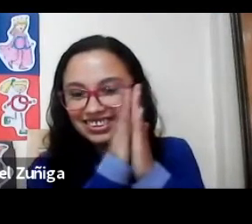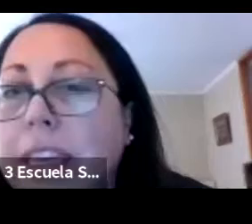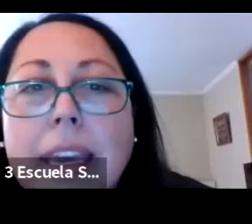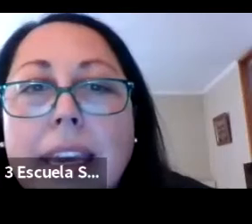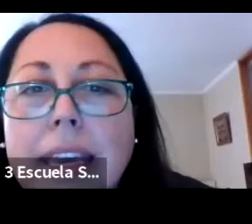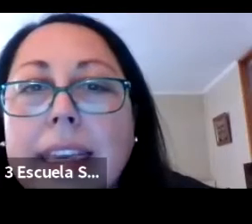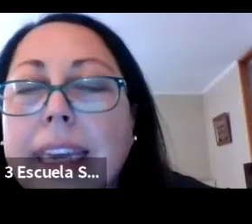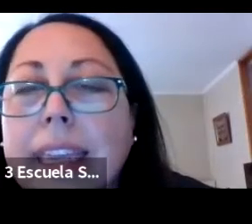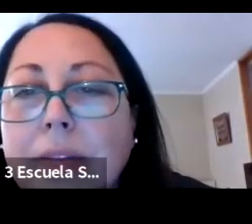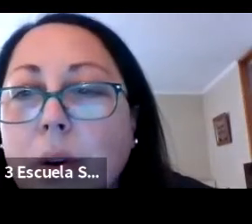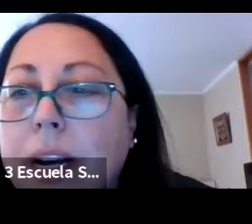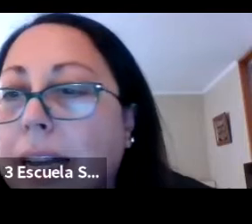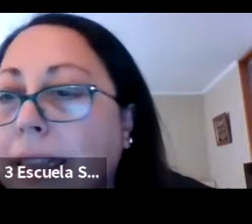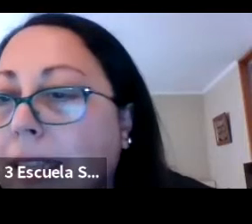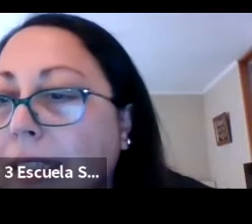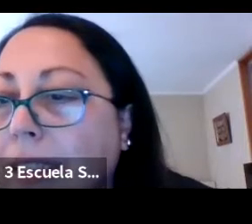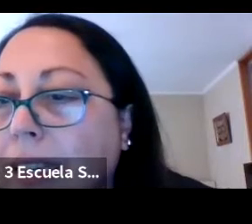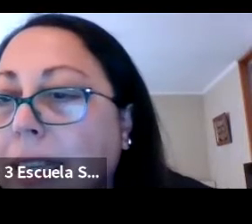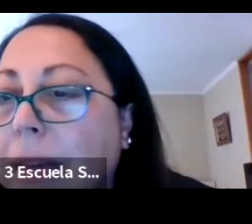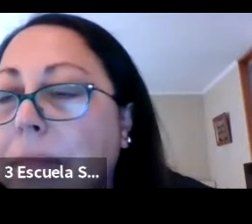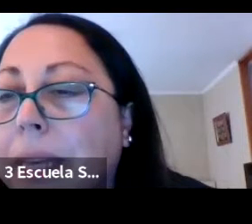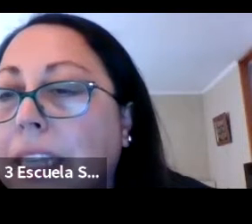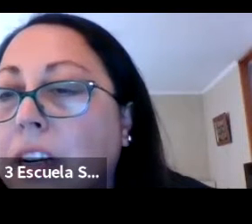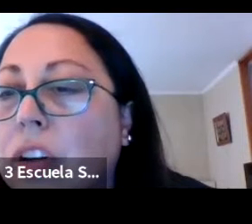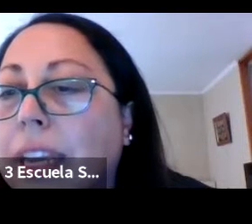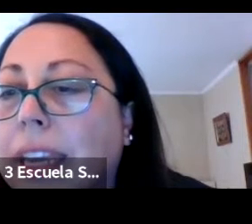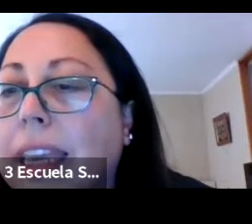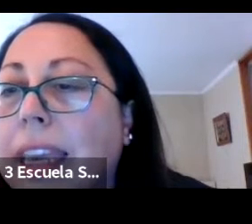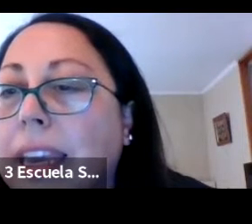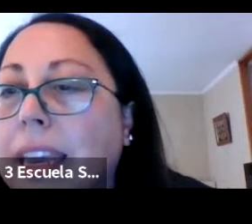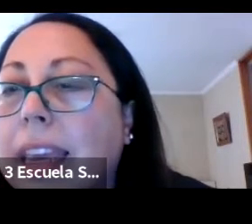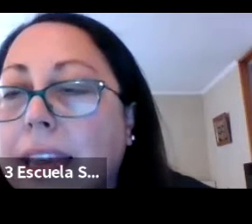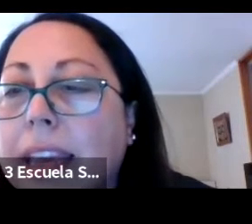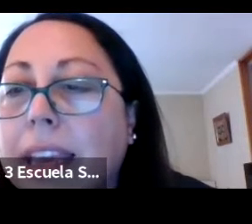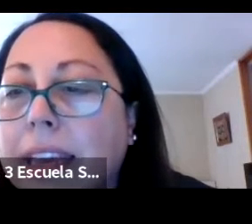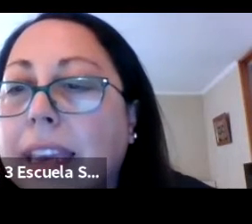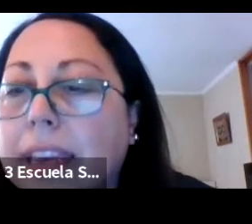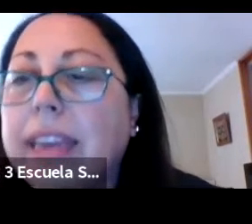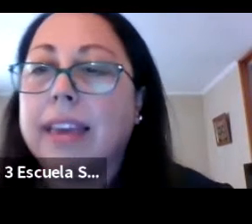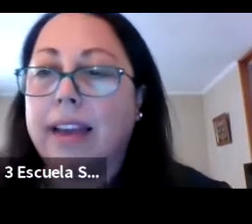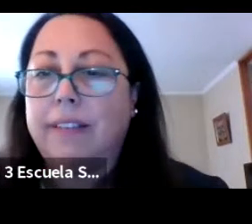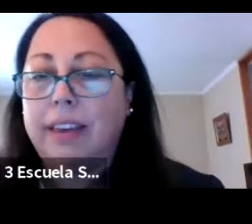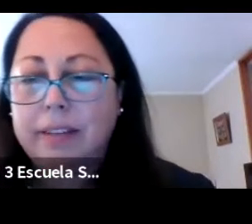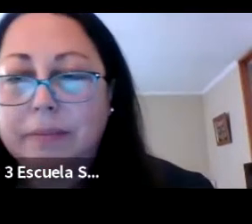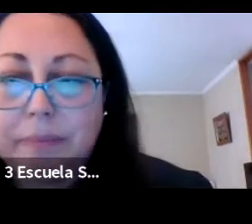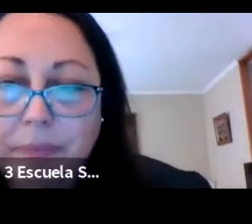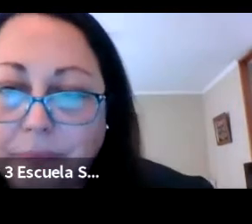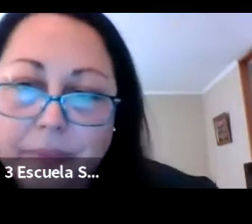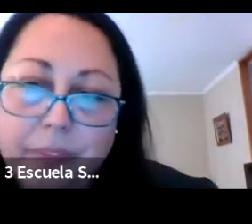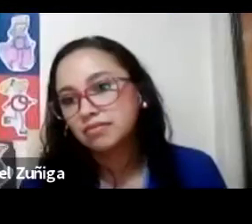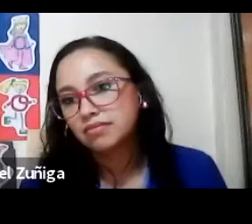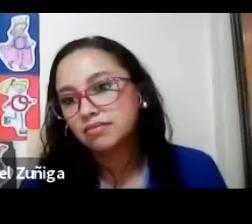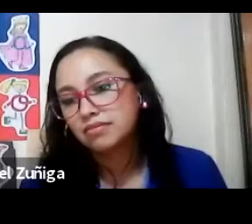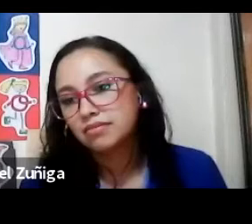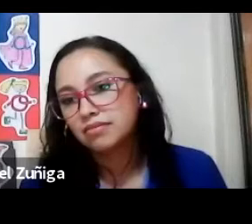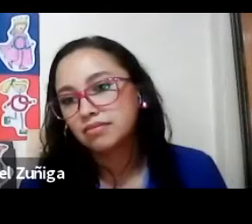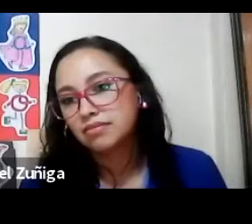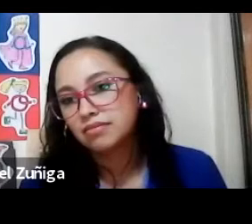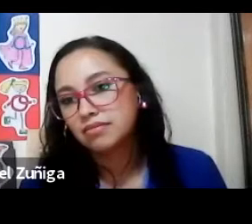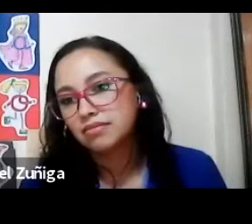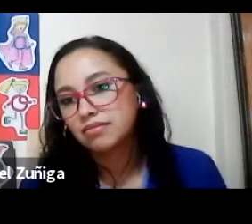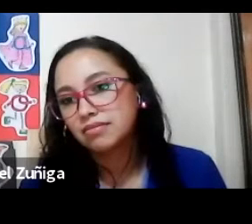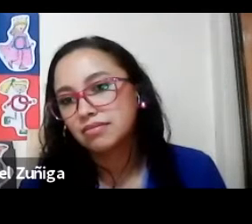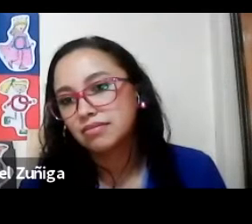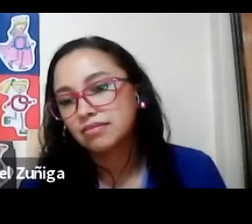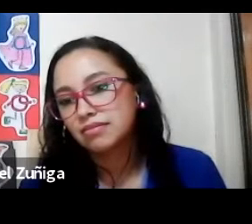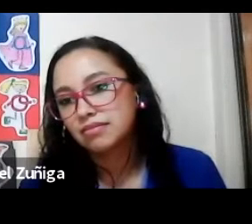mira tu cuaderno y dime... ¿Qué dibujaste que empiece con E? A ver. ¿Qué